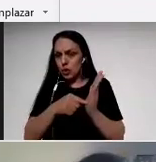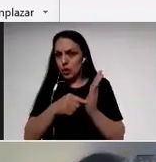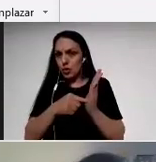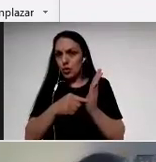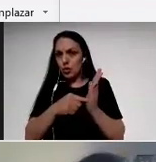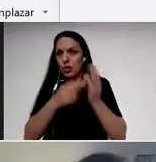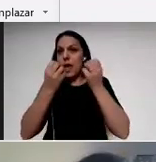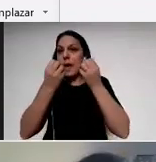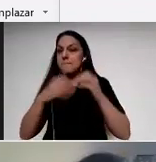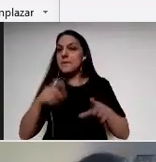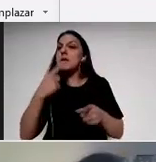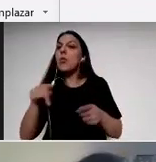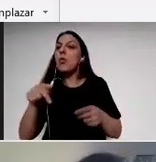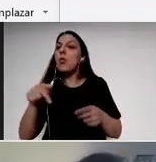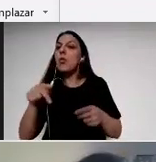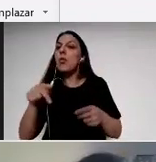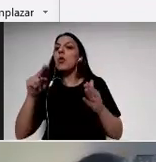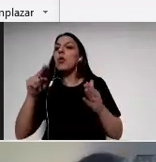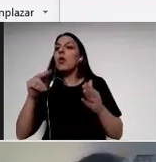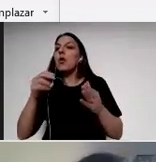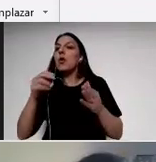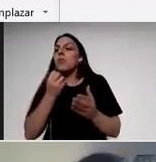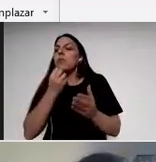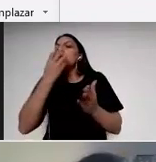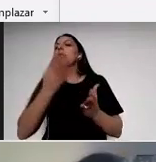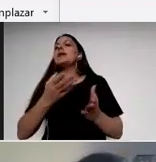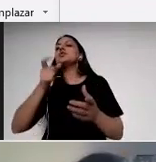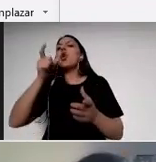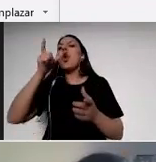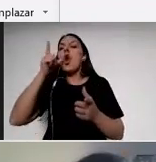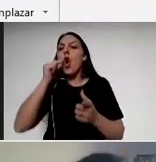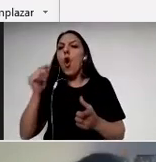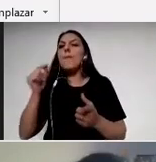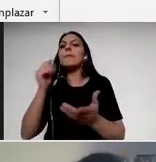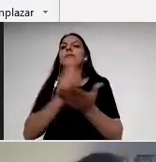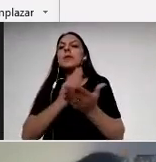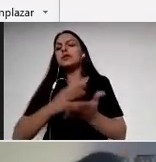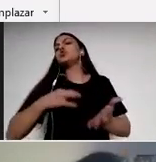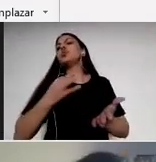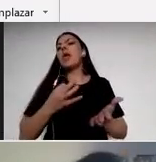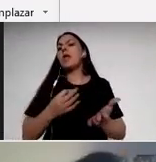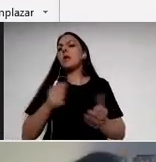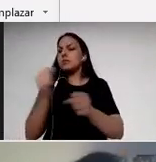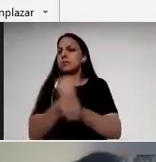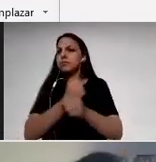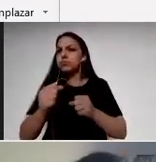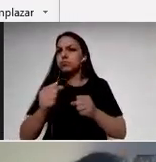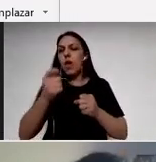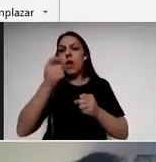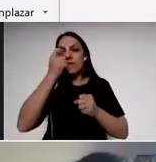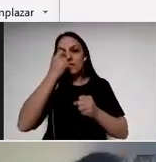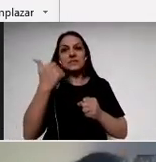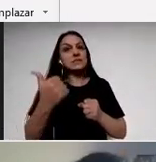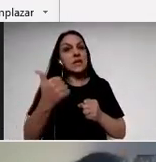firma de la Declaración de los Derechos del Hombre y del Ciudadano, el 26 de agosto de 1789, luego de la toma de la